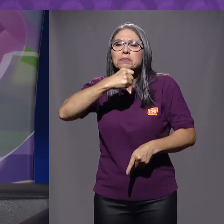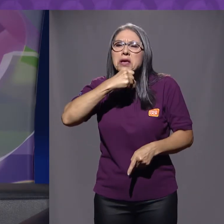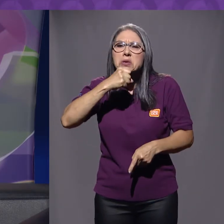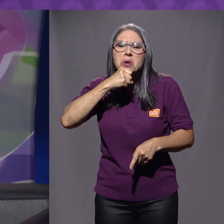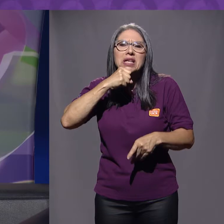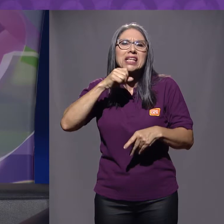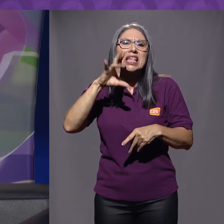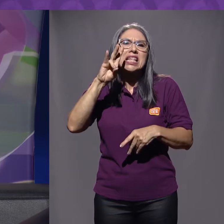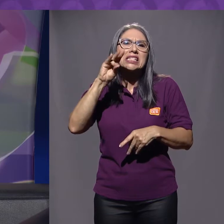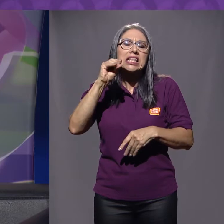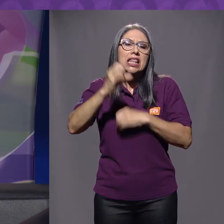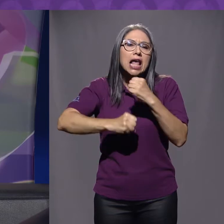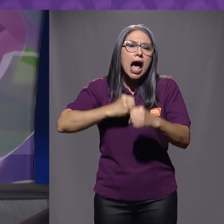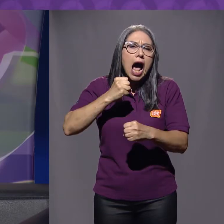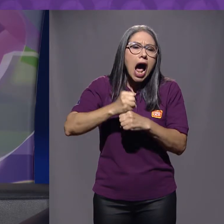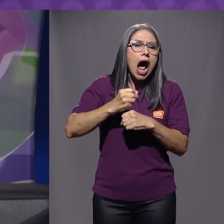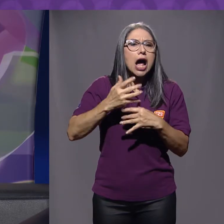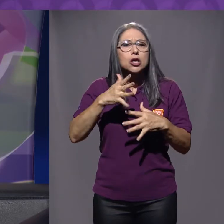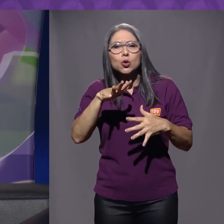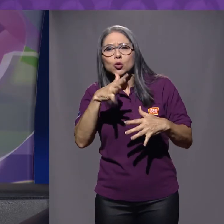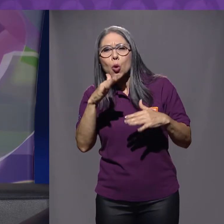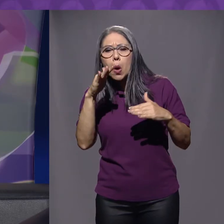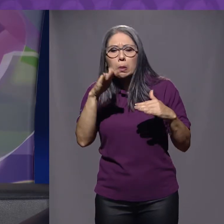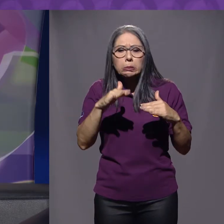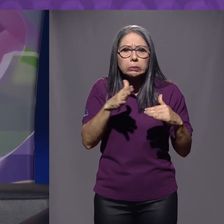y hacia abajo, ¿verdad?